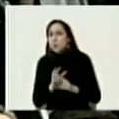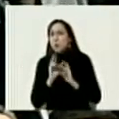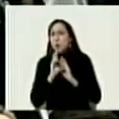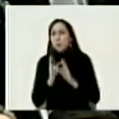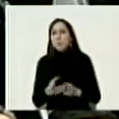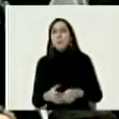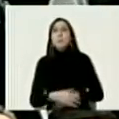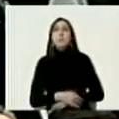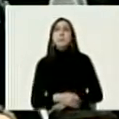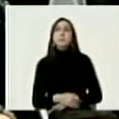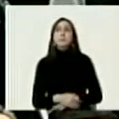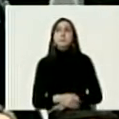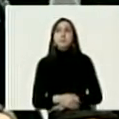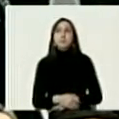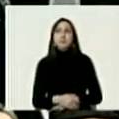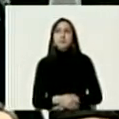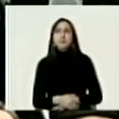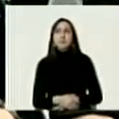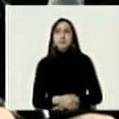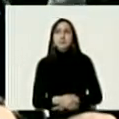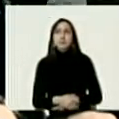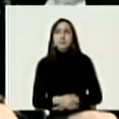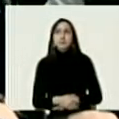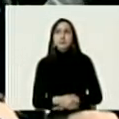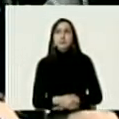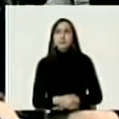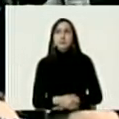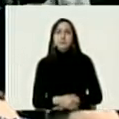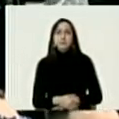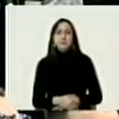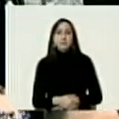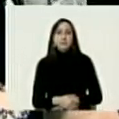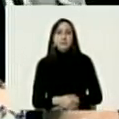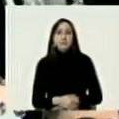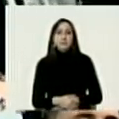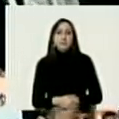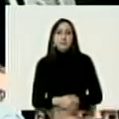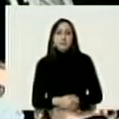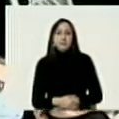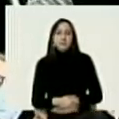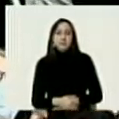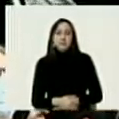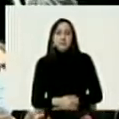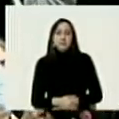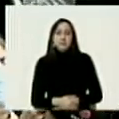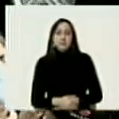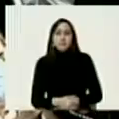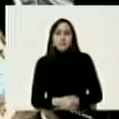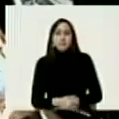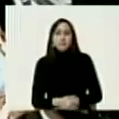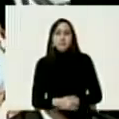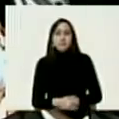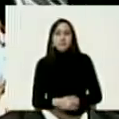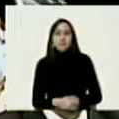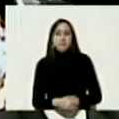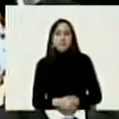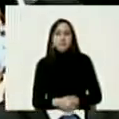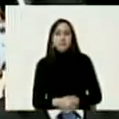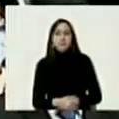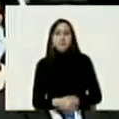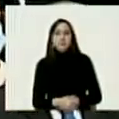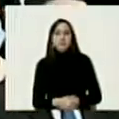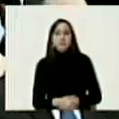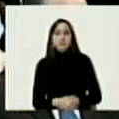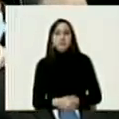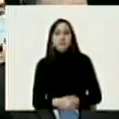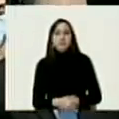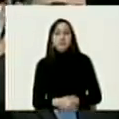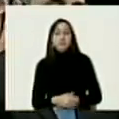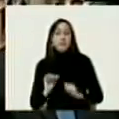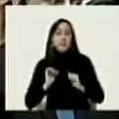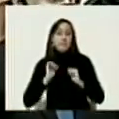a